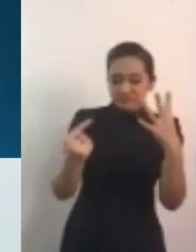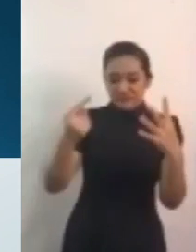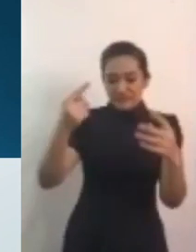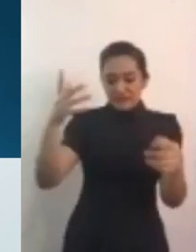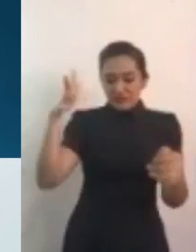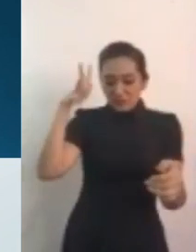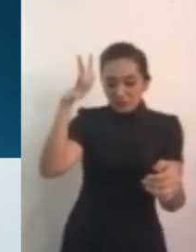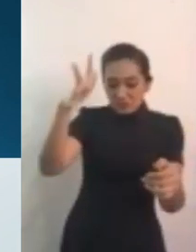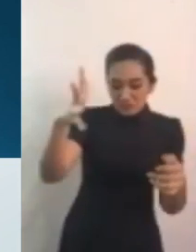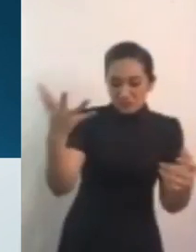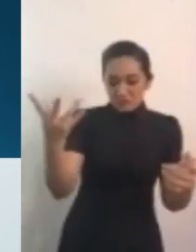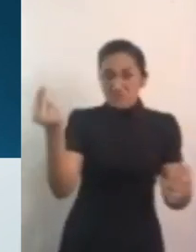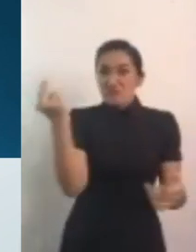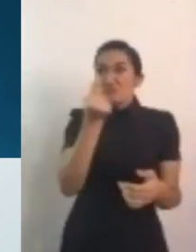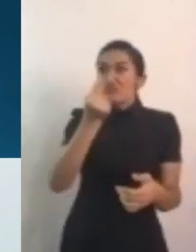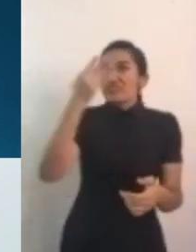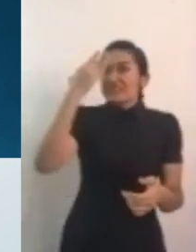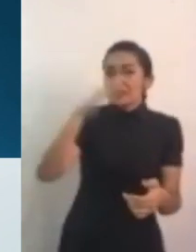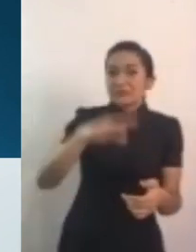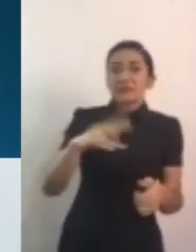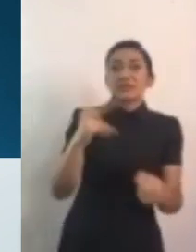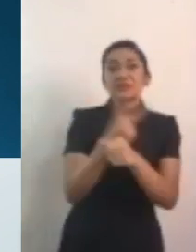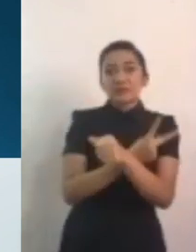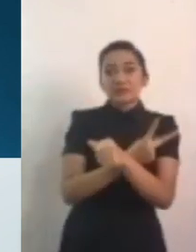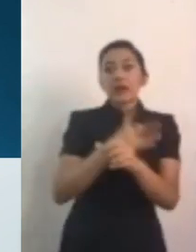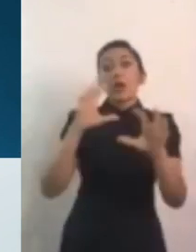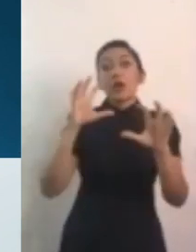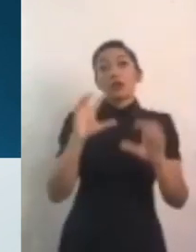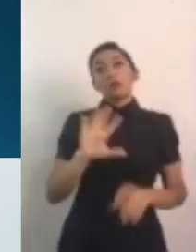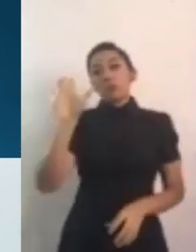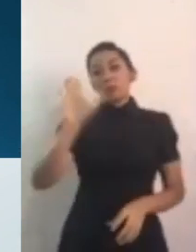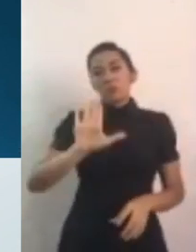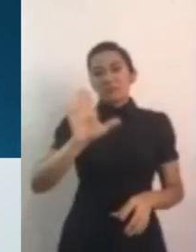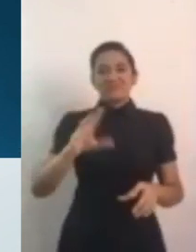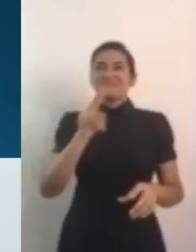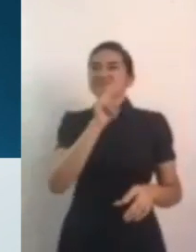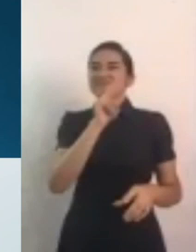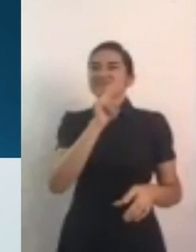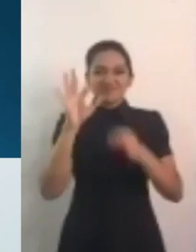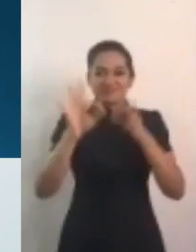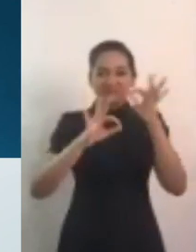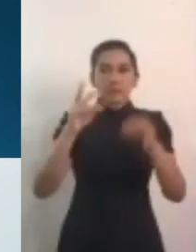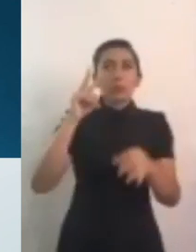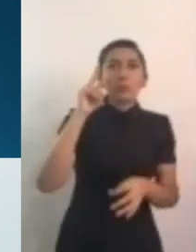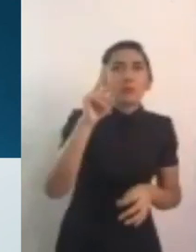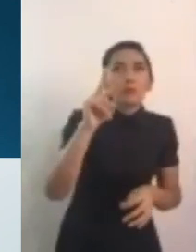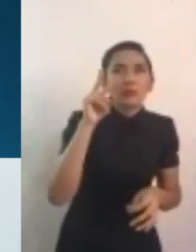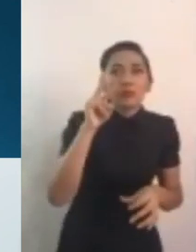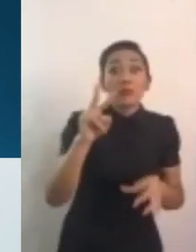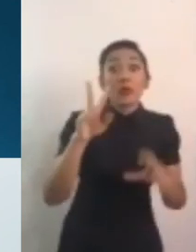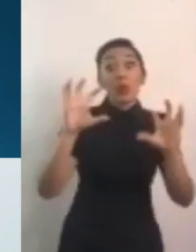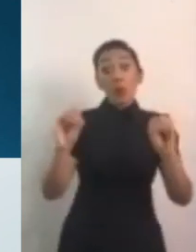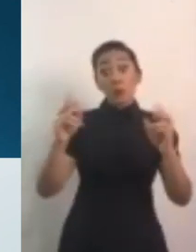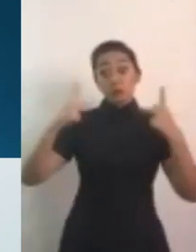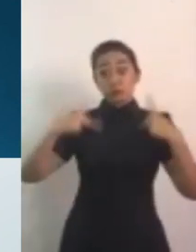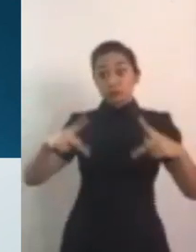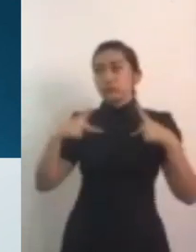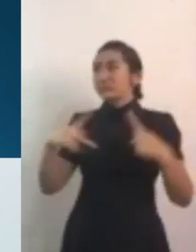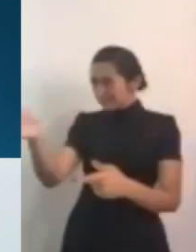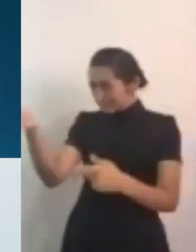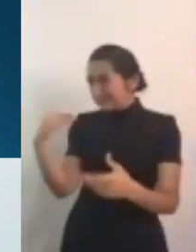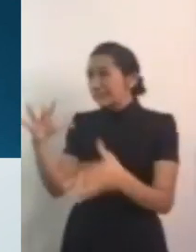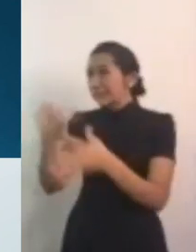los noticieros o conectarse a muchas personas sin entender que estas personas podrían no saber qué se